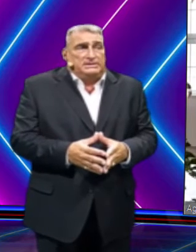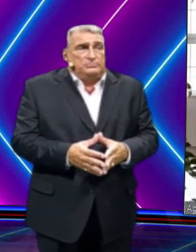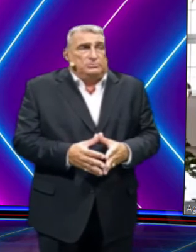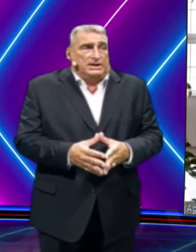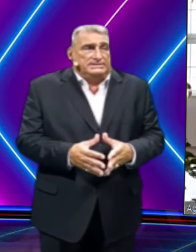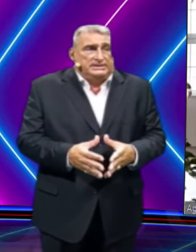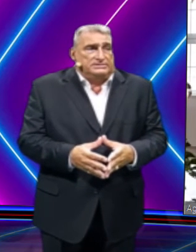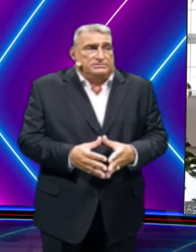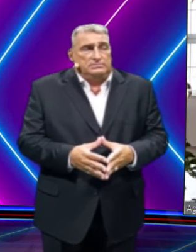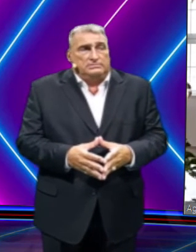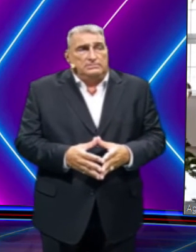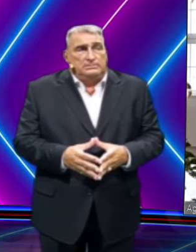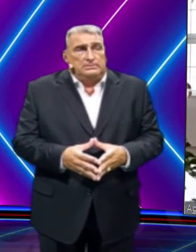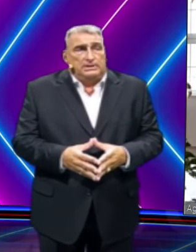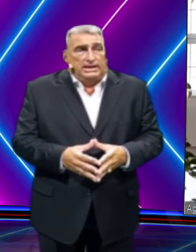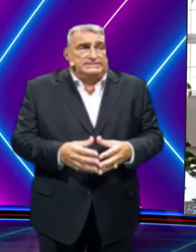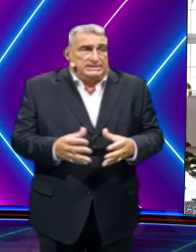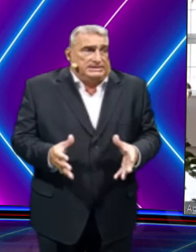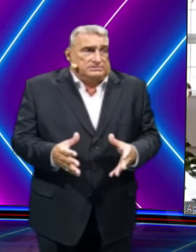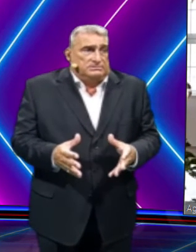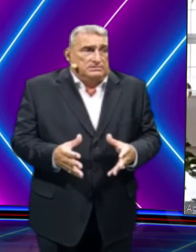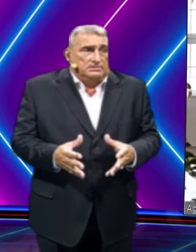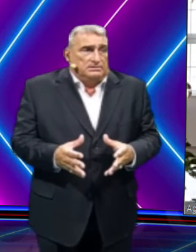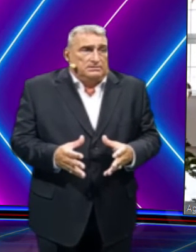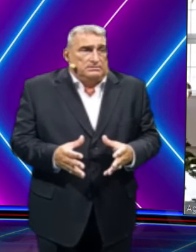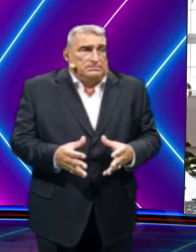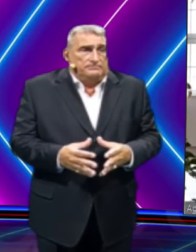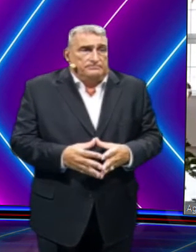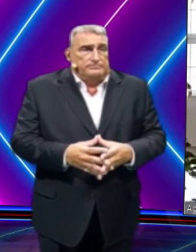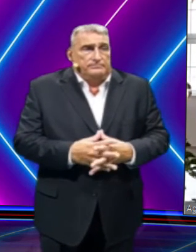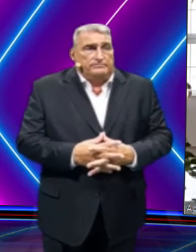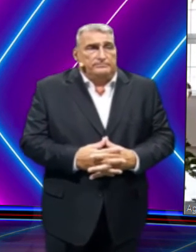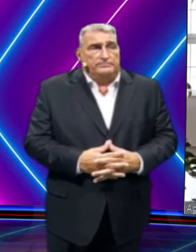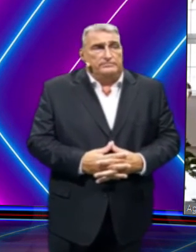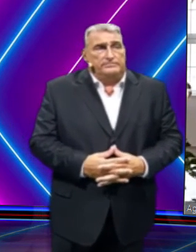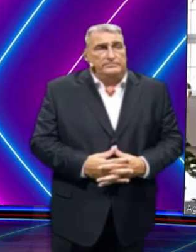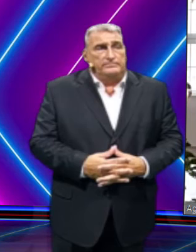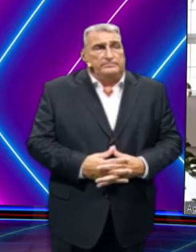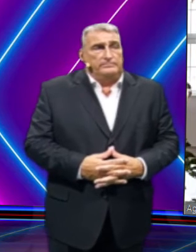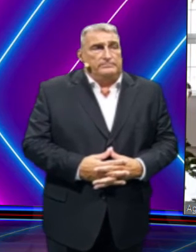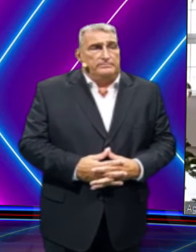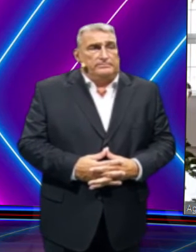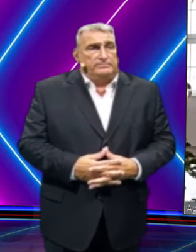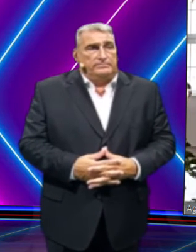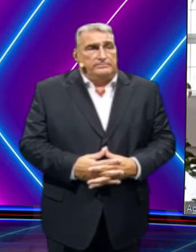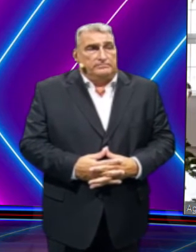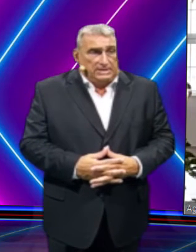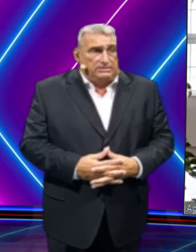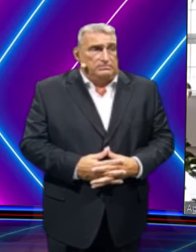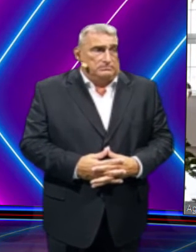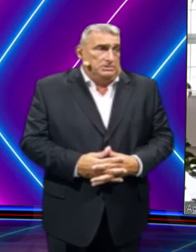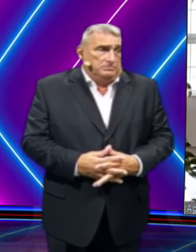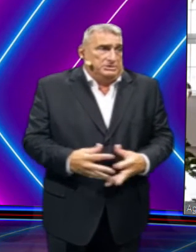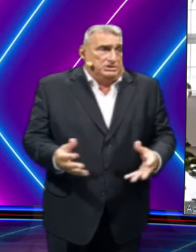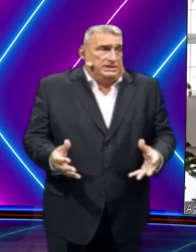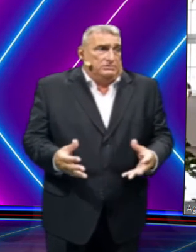del mundo hacen eso. Hacen eso. Hay países donde la multa llega a 3.000 dólares. Claro,